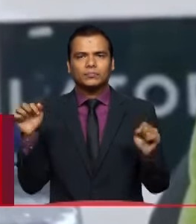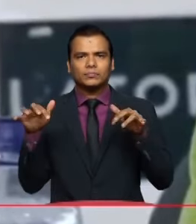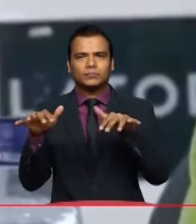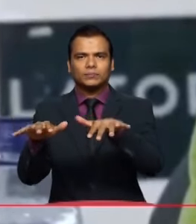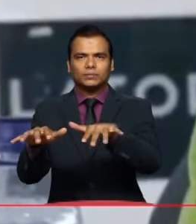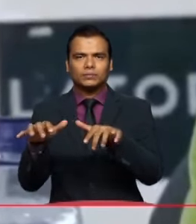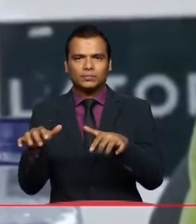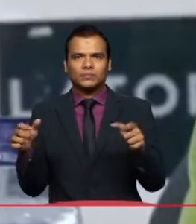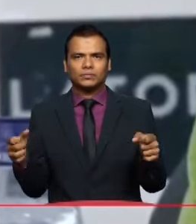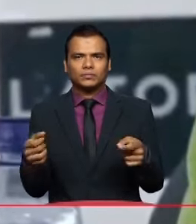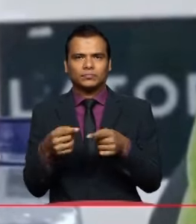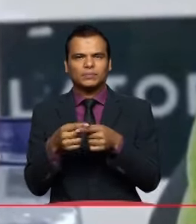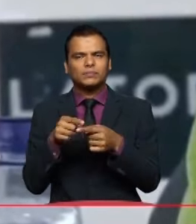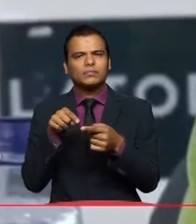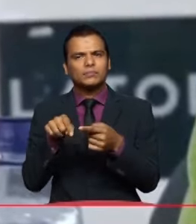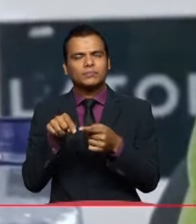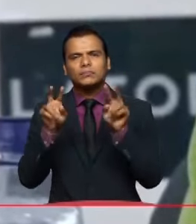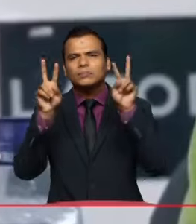a decidir